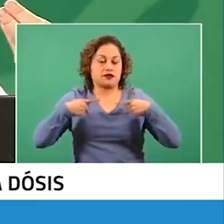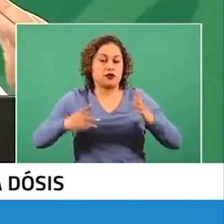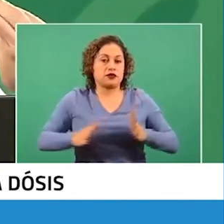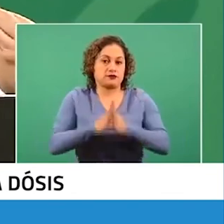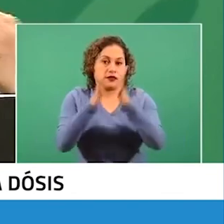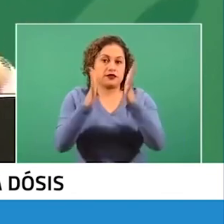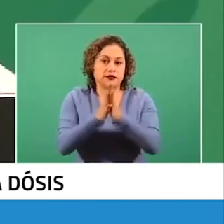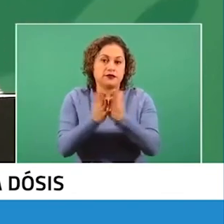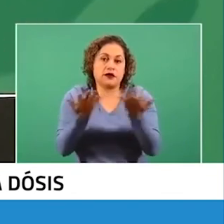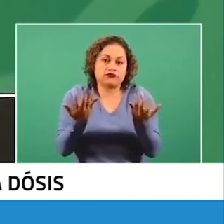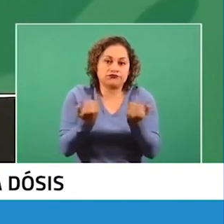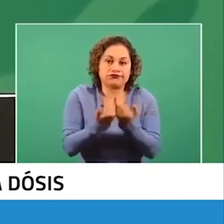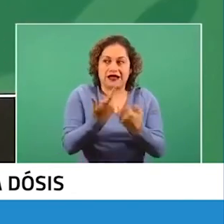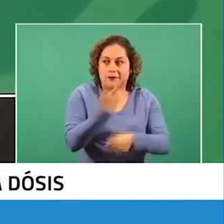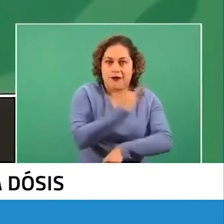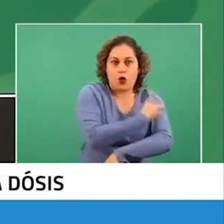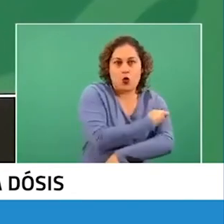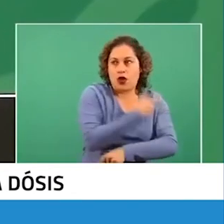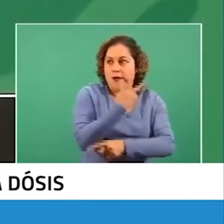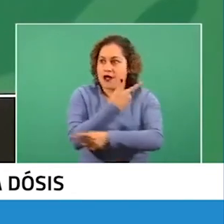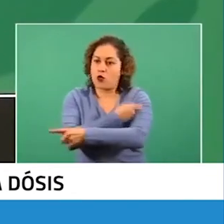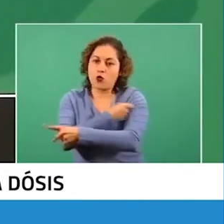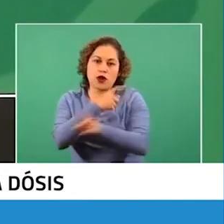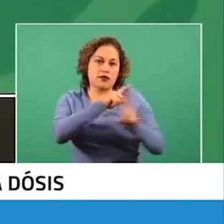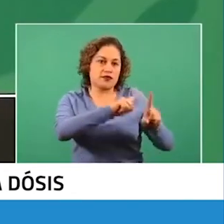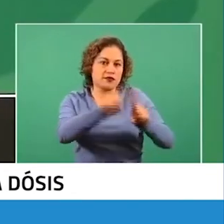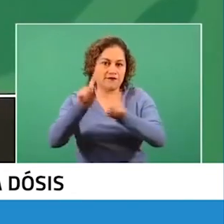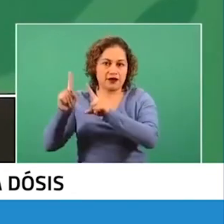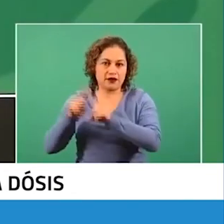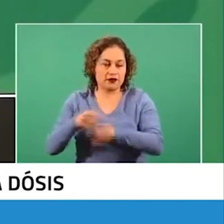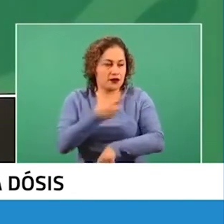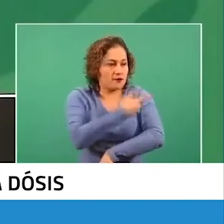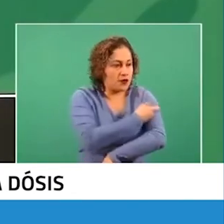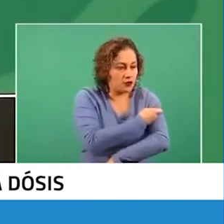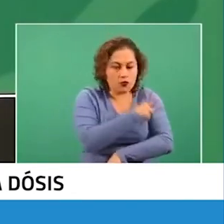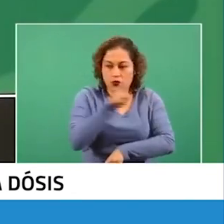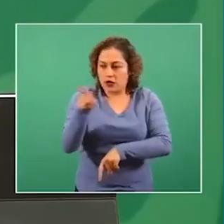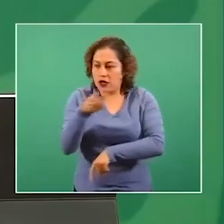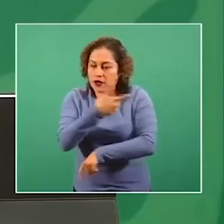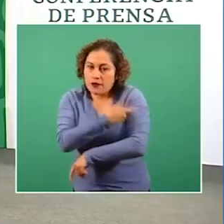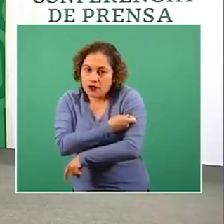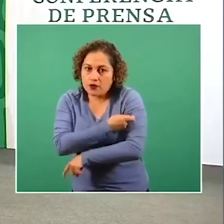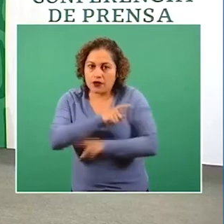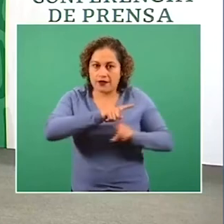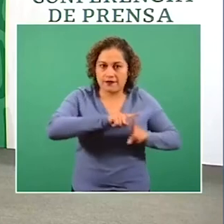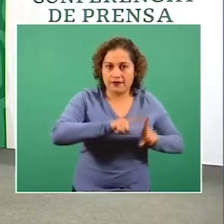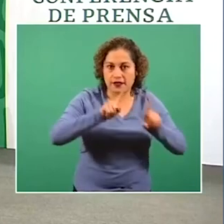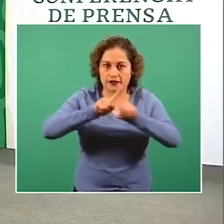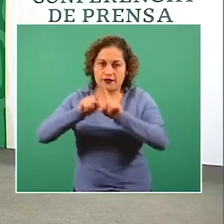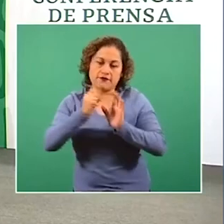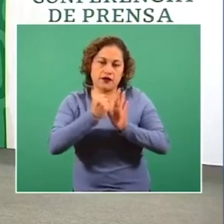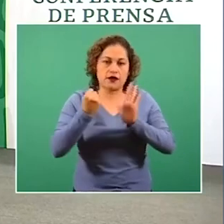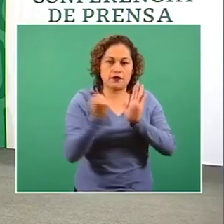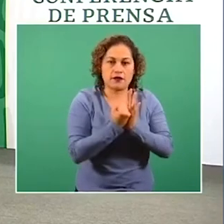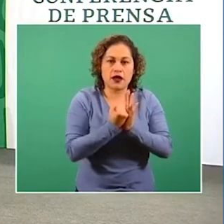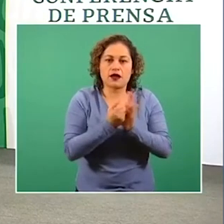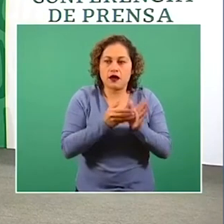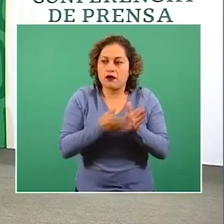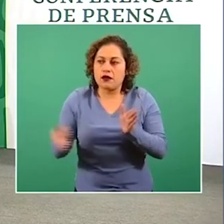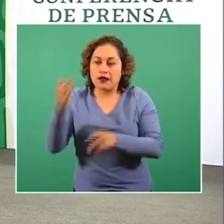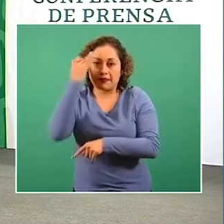vacunas, eso será un ensayo clínico aparte, sí, pero al momento, si yo me aplico Pfizer, mi segunda